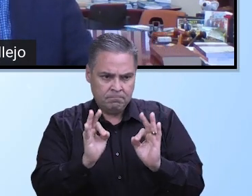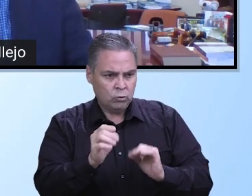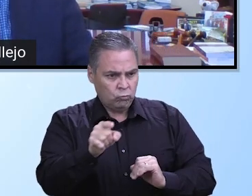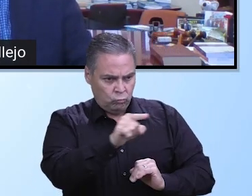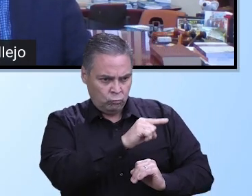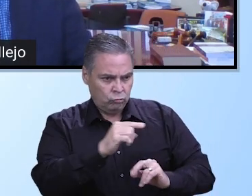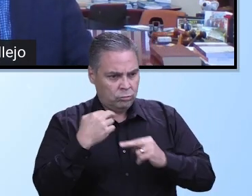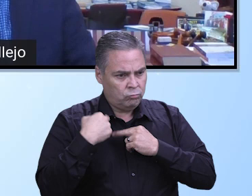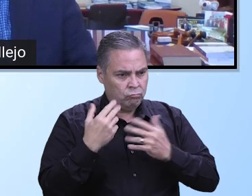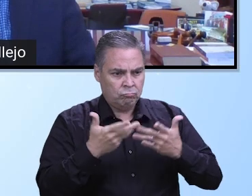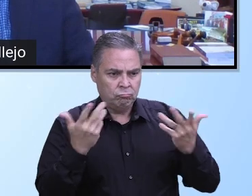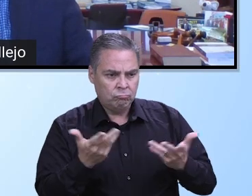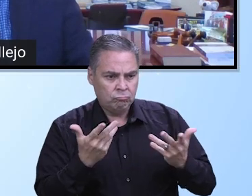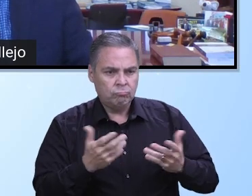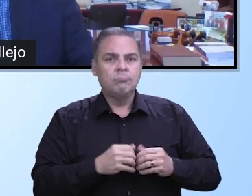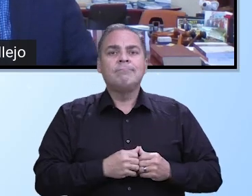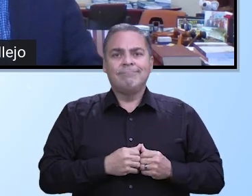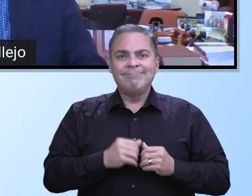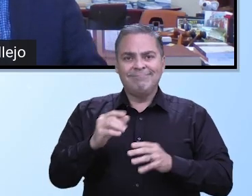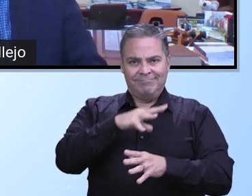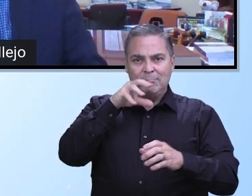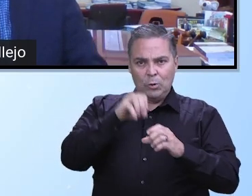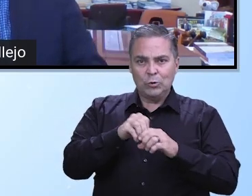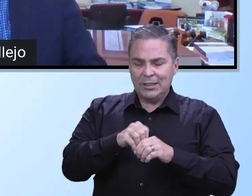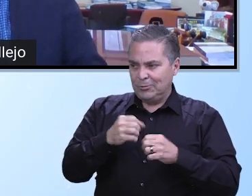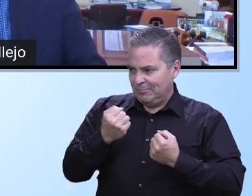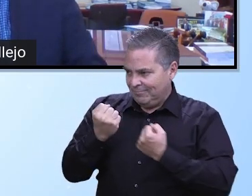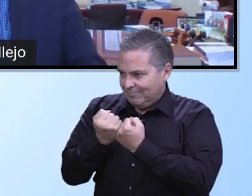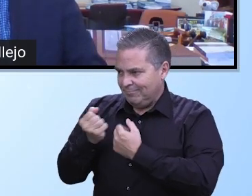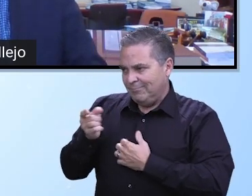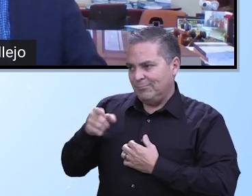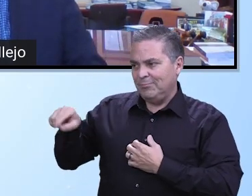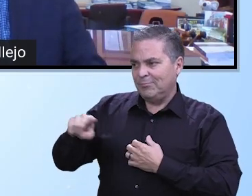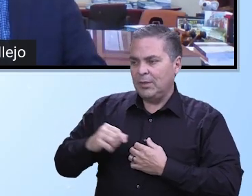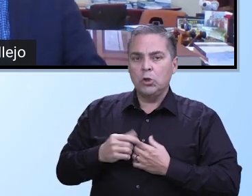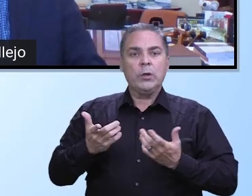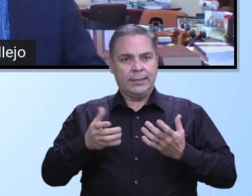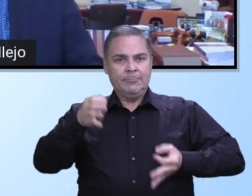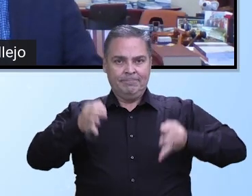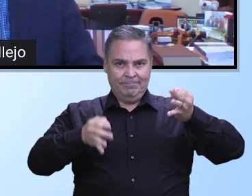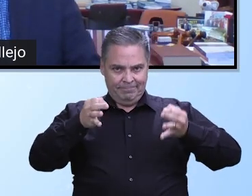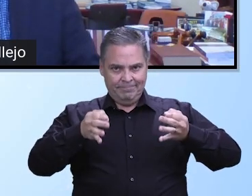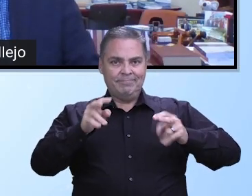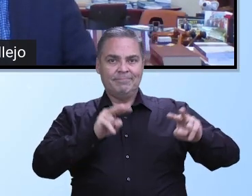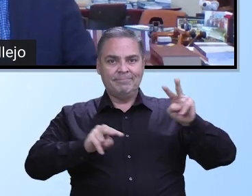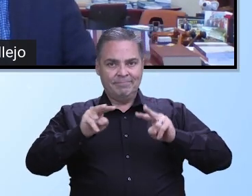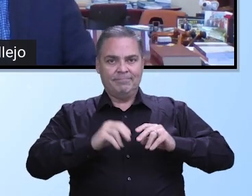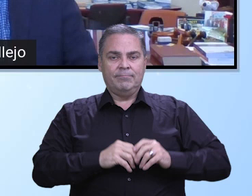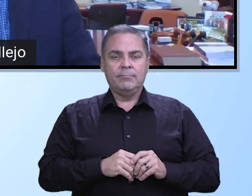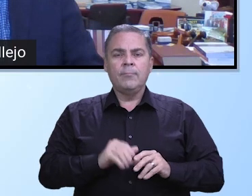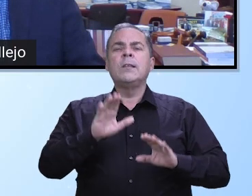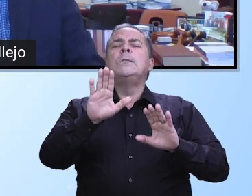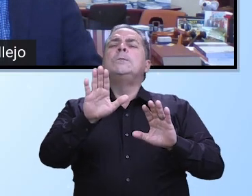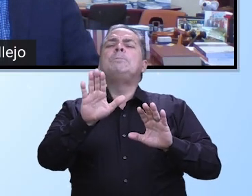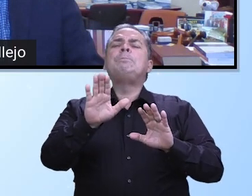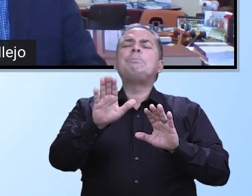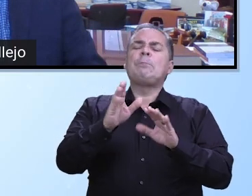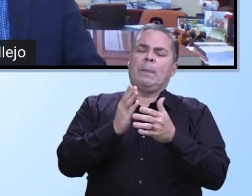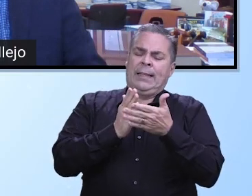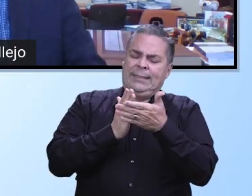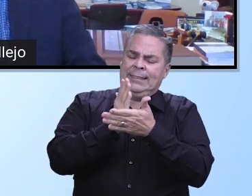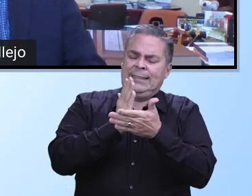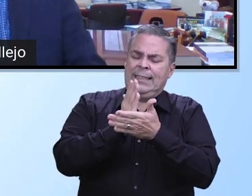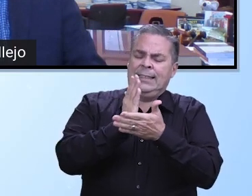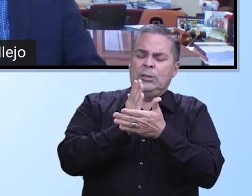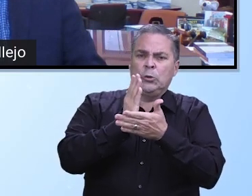o que participan de este tipo de casos. En cuanto a los derechos en particular, que nos gustaría que habláramos